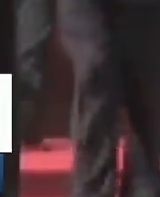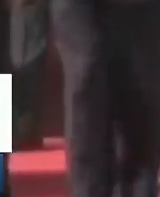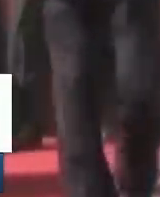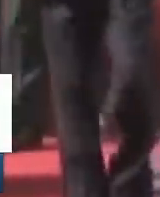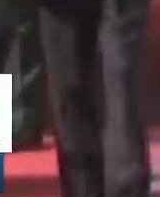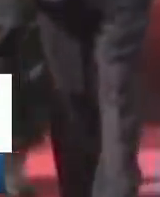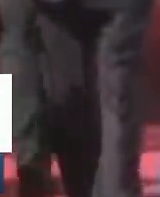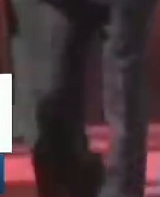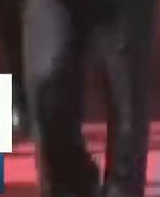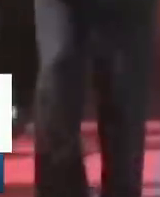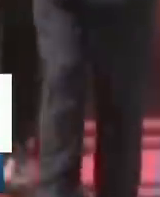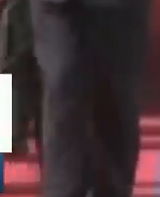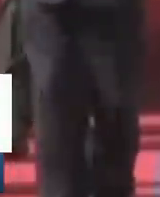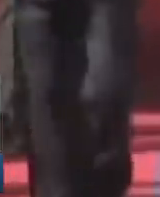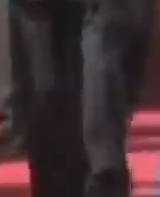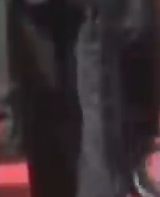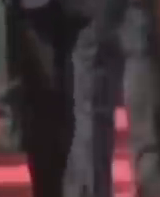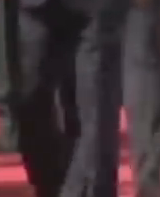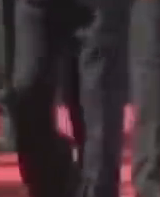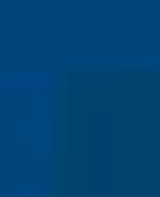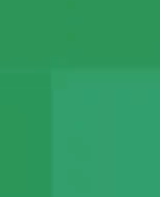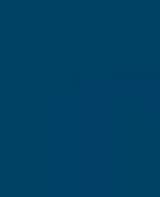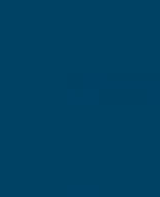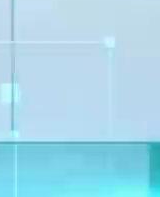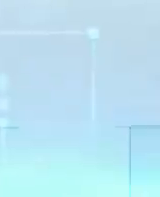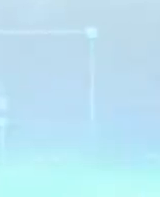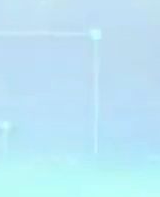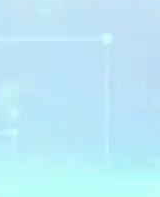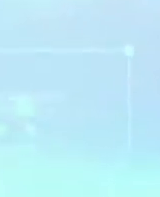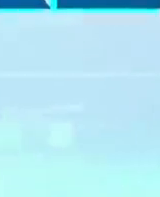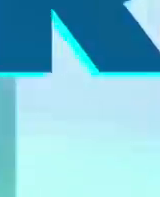Así empieza la noticia, Emisión Estelar.